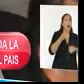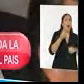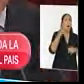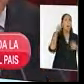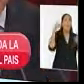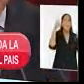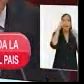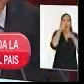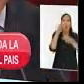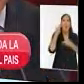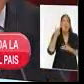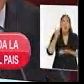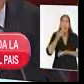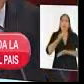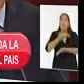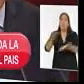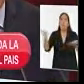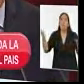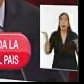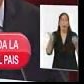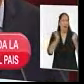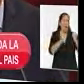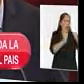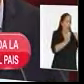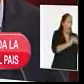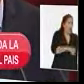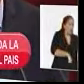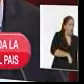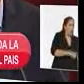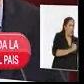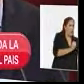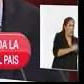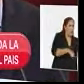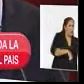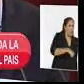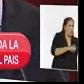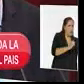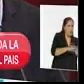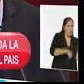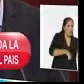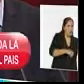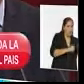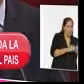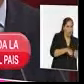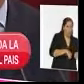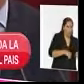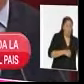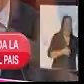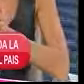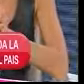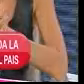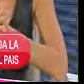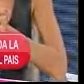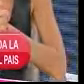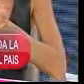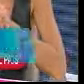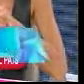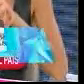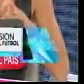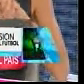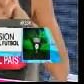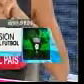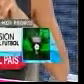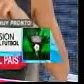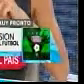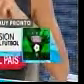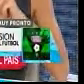paso demasiado tiempo a veces defendiendo a Massa, que me parece que no corresponde, no y me gusta hacerlo, que te, ¿no? Que te perjudique. Pero es la